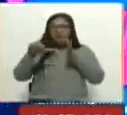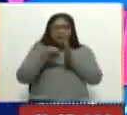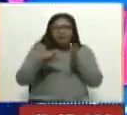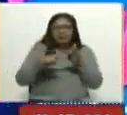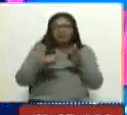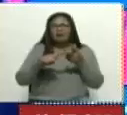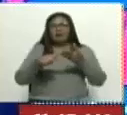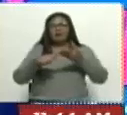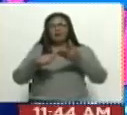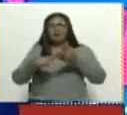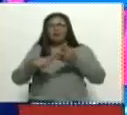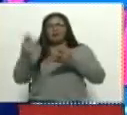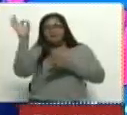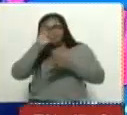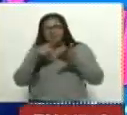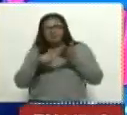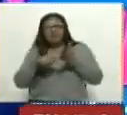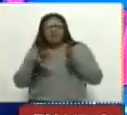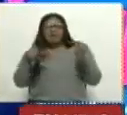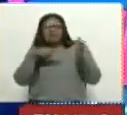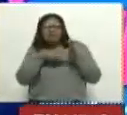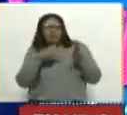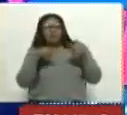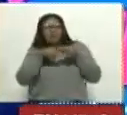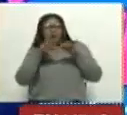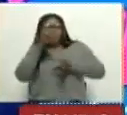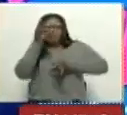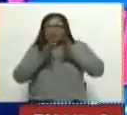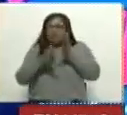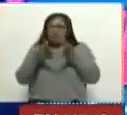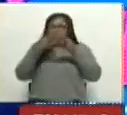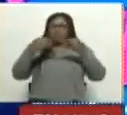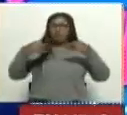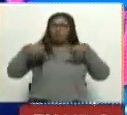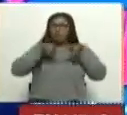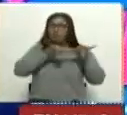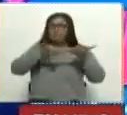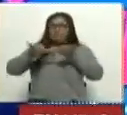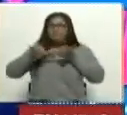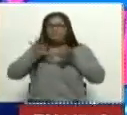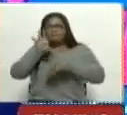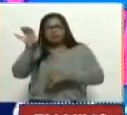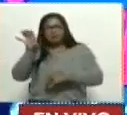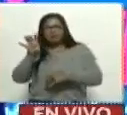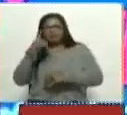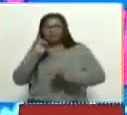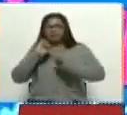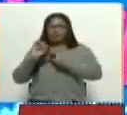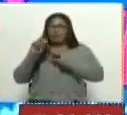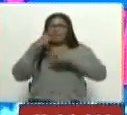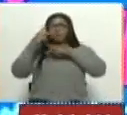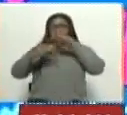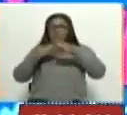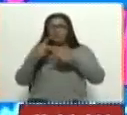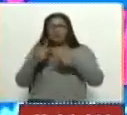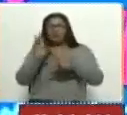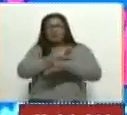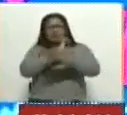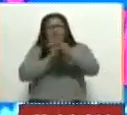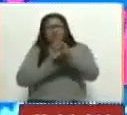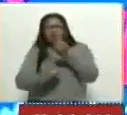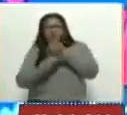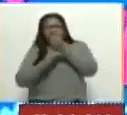en Afganistán en Siria Qué casualidad que todos son países geopolítica geoenergéticamente